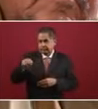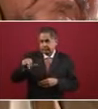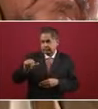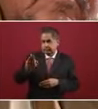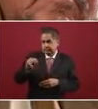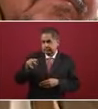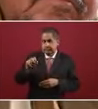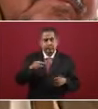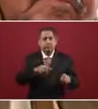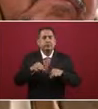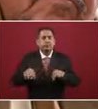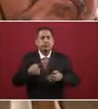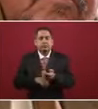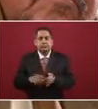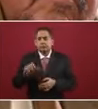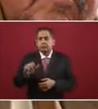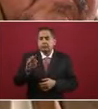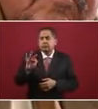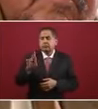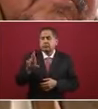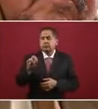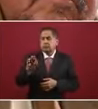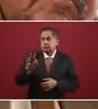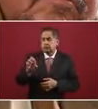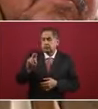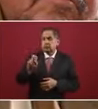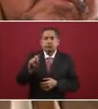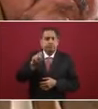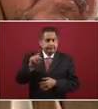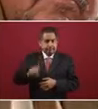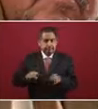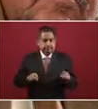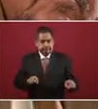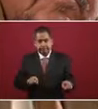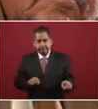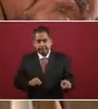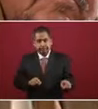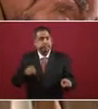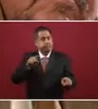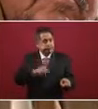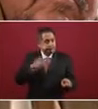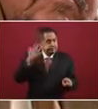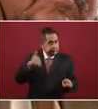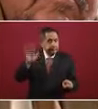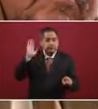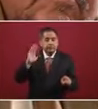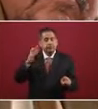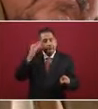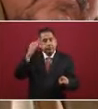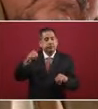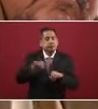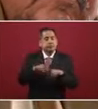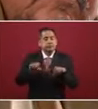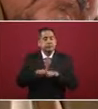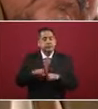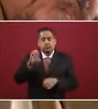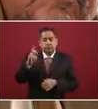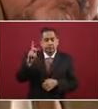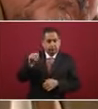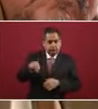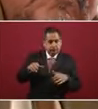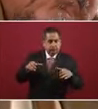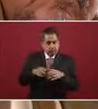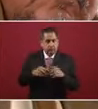trabaja el señor Arturo Fernández, que estuvo con el equipo de Enrique Peña Nieto